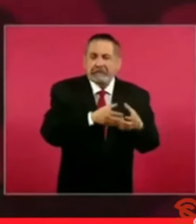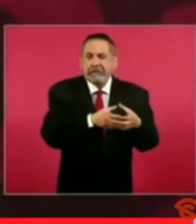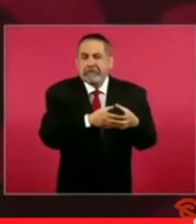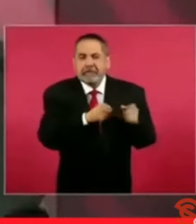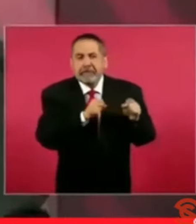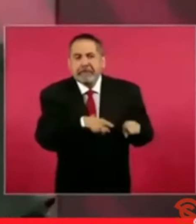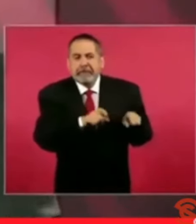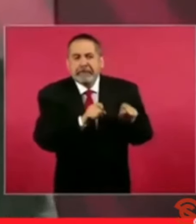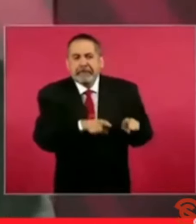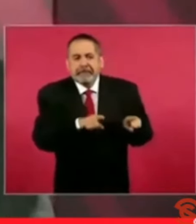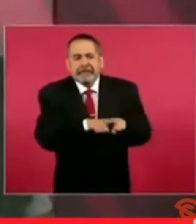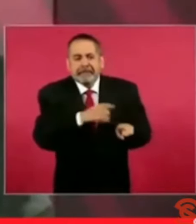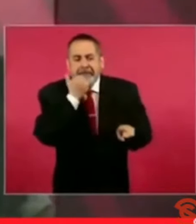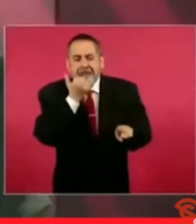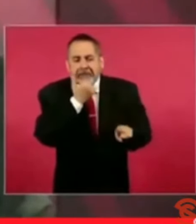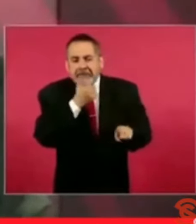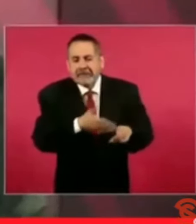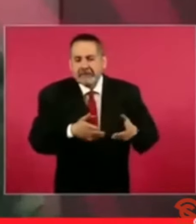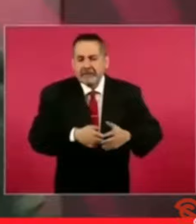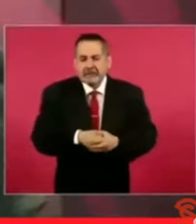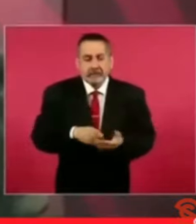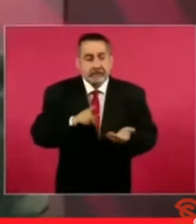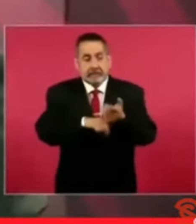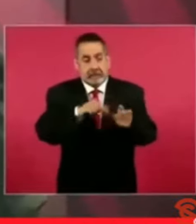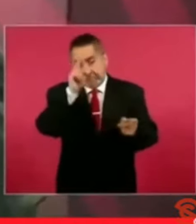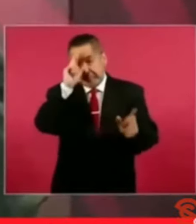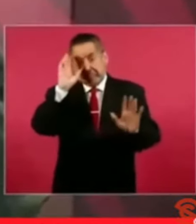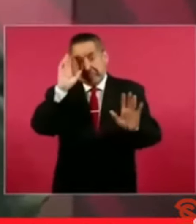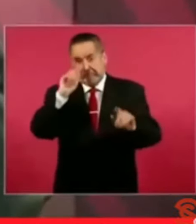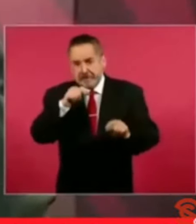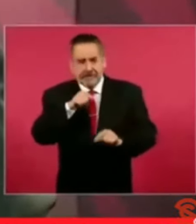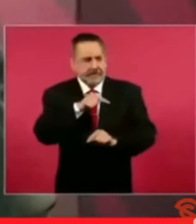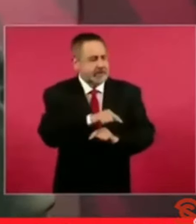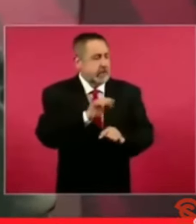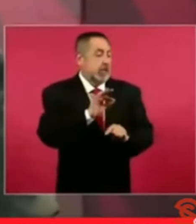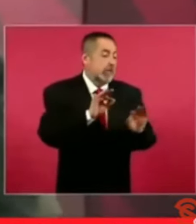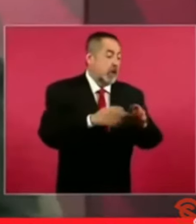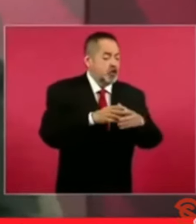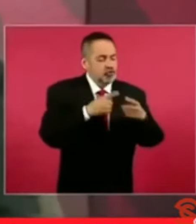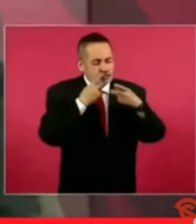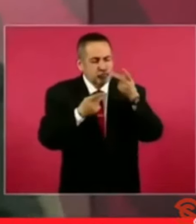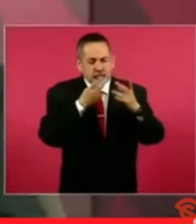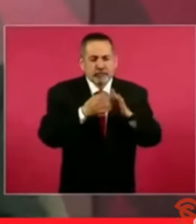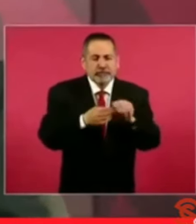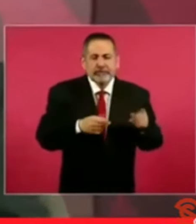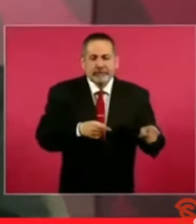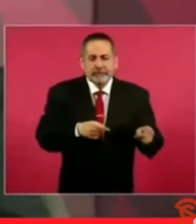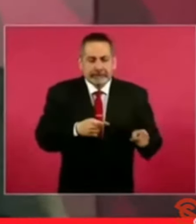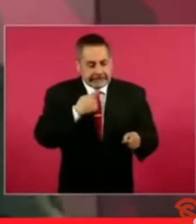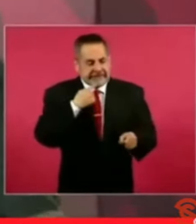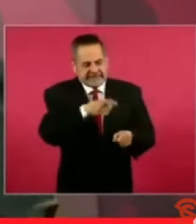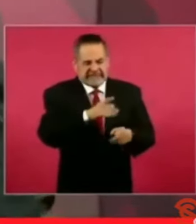Entonces, alguien, ¿no?, de estos sabiondos, o este grupo de sabiondos, les dice: